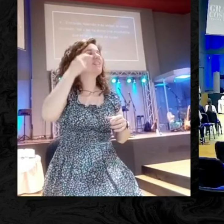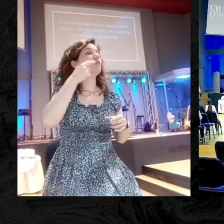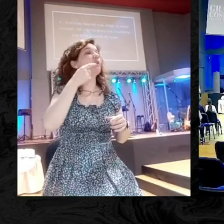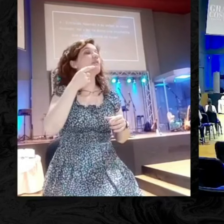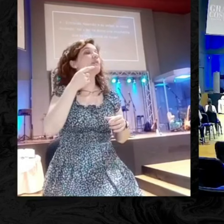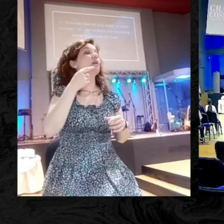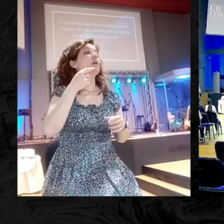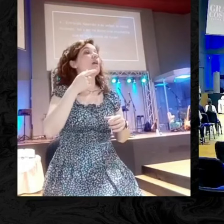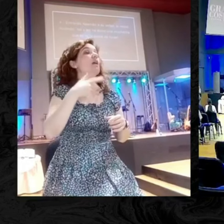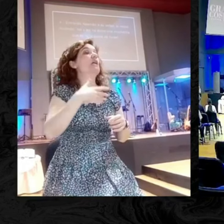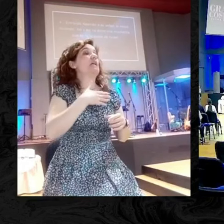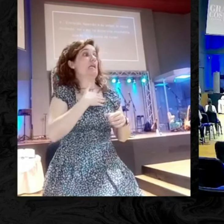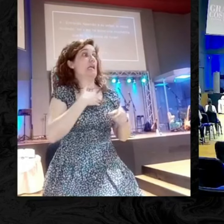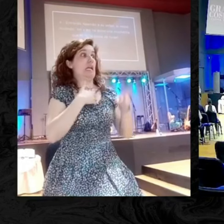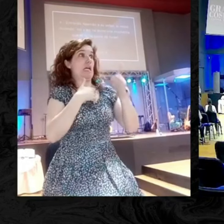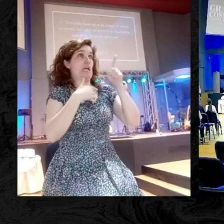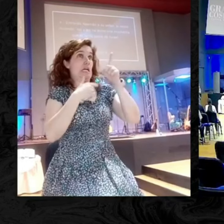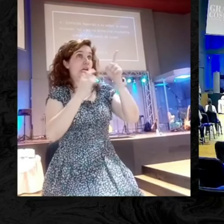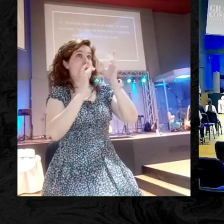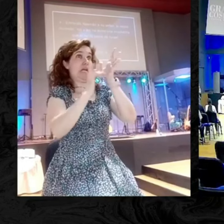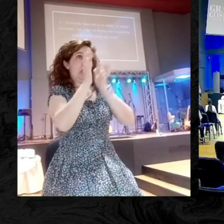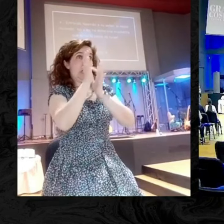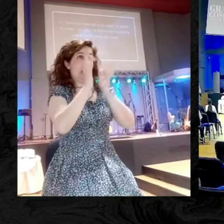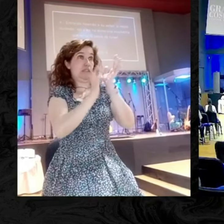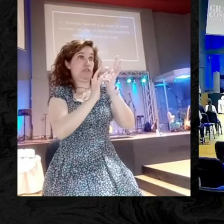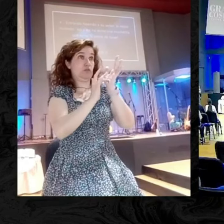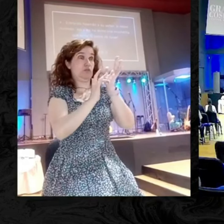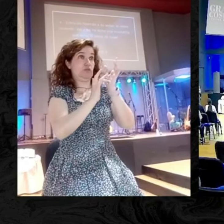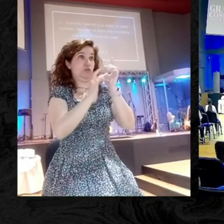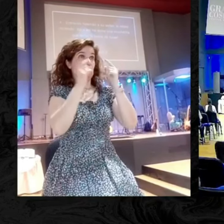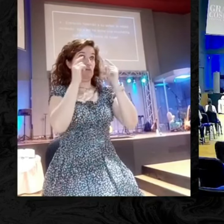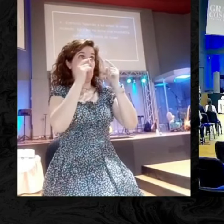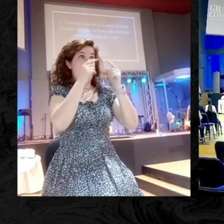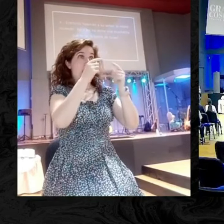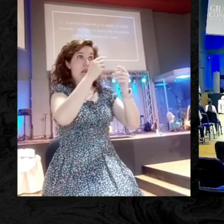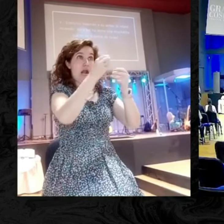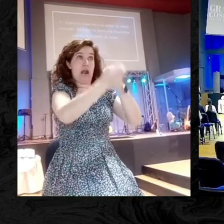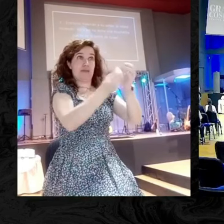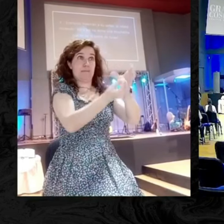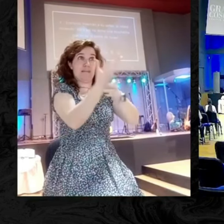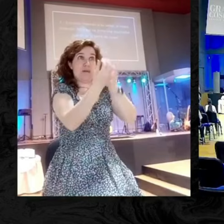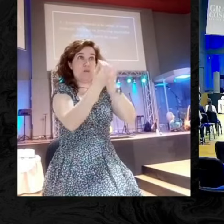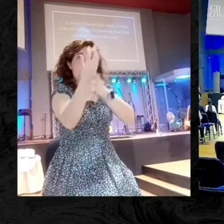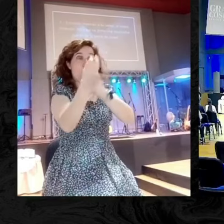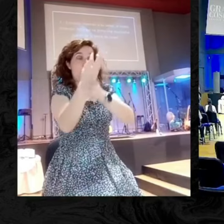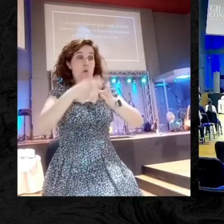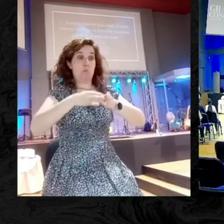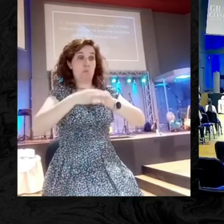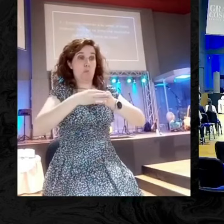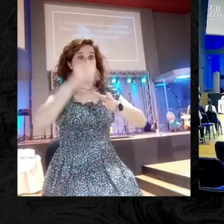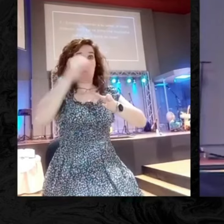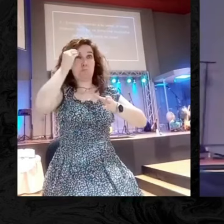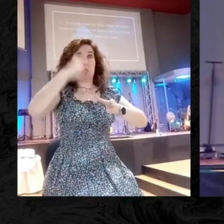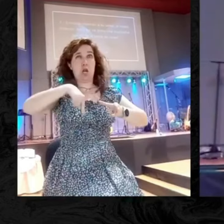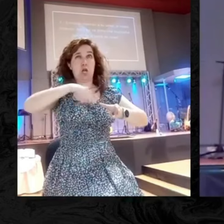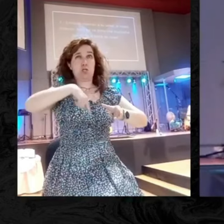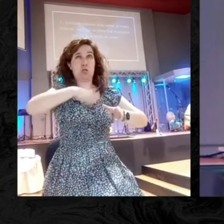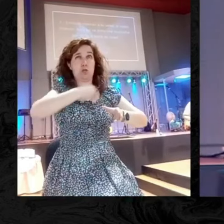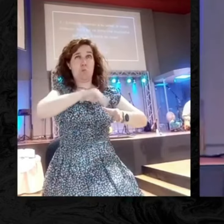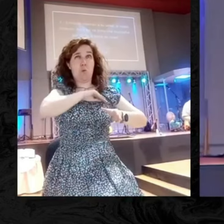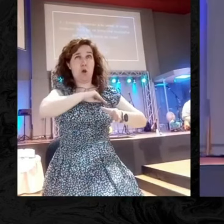El Mesías y tenía que hacer esa labor Cómo podían pensar ellos que iba a morir en La Barca y por eso dice señor sálvanos que